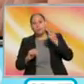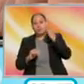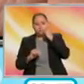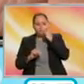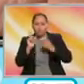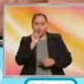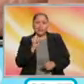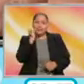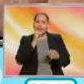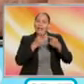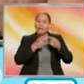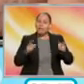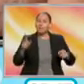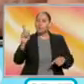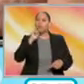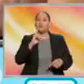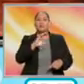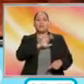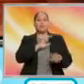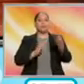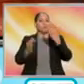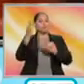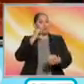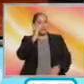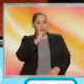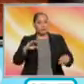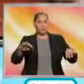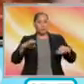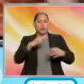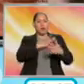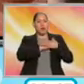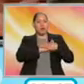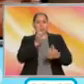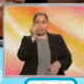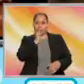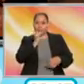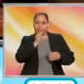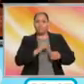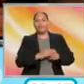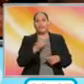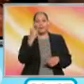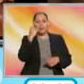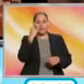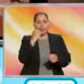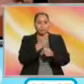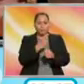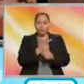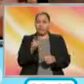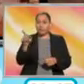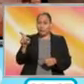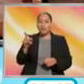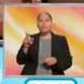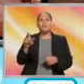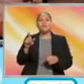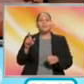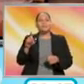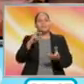esta distinción de ser una persona muy querida y muy amada. Principalmente vamos a ver que hubo